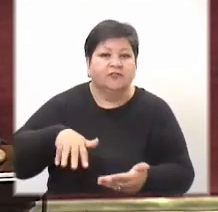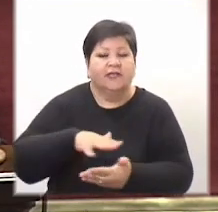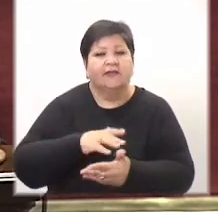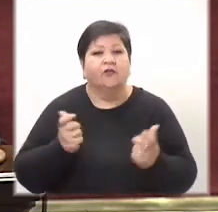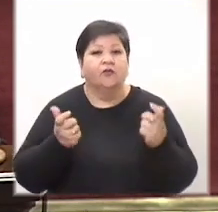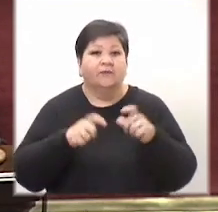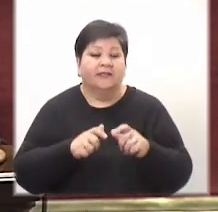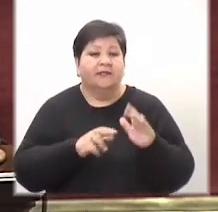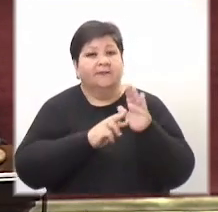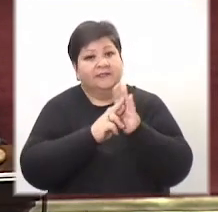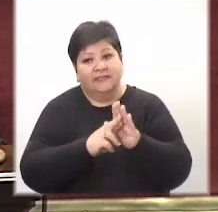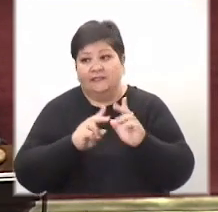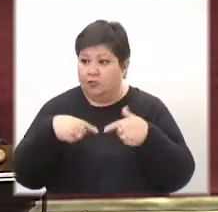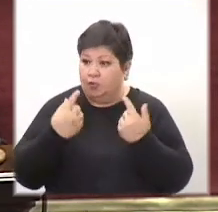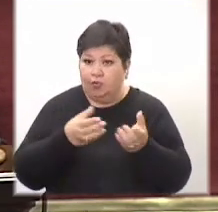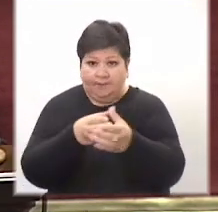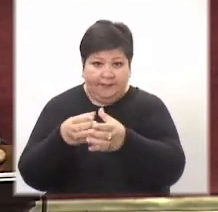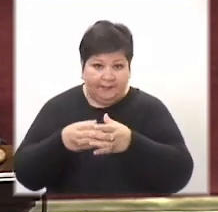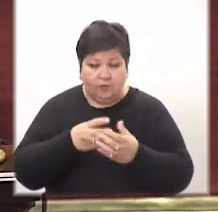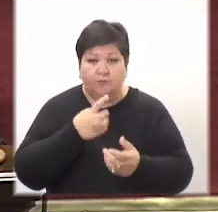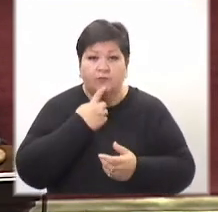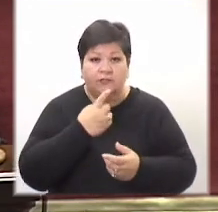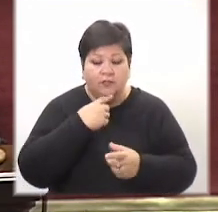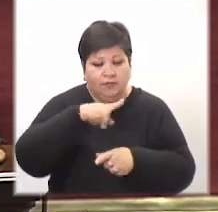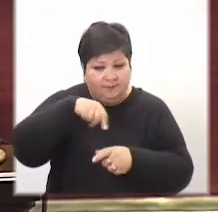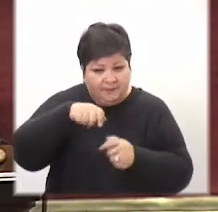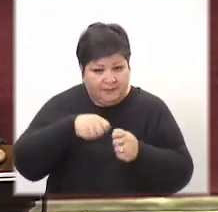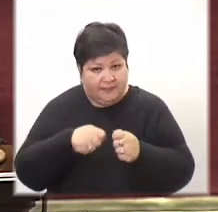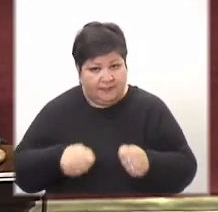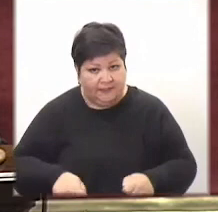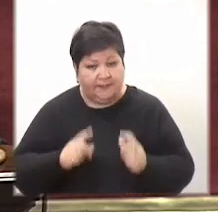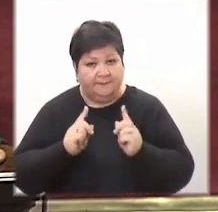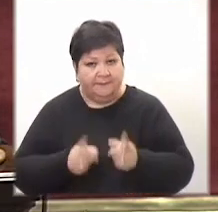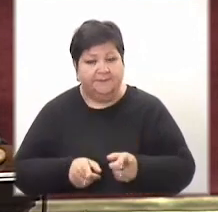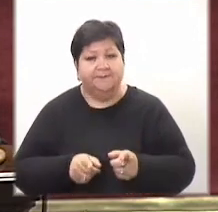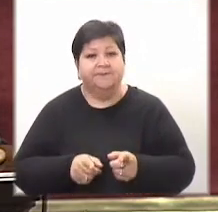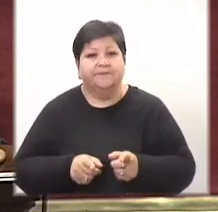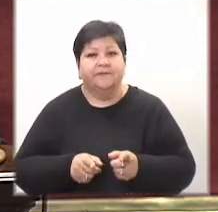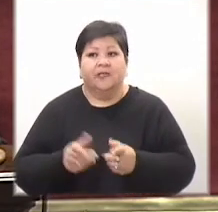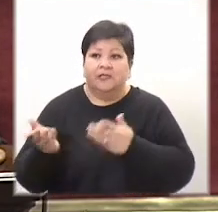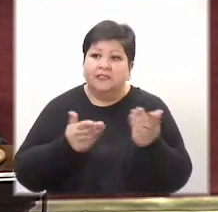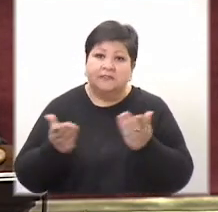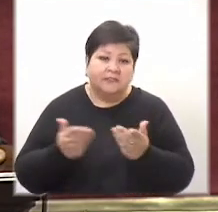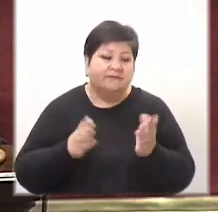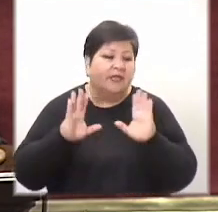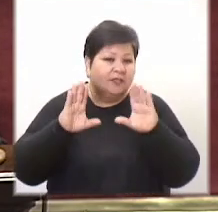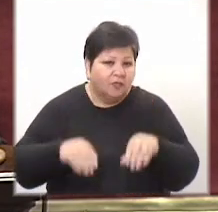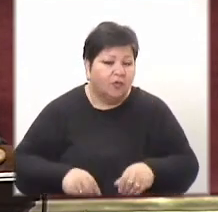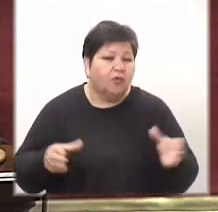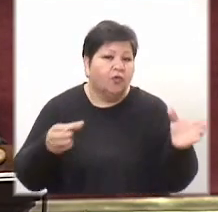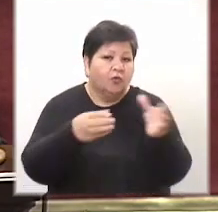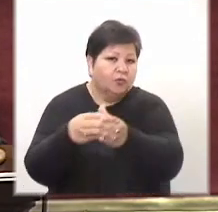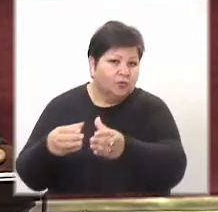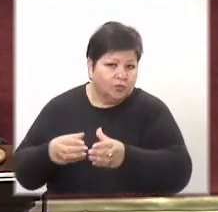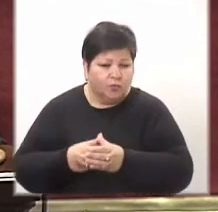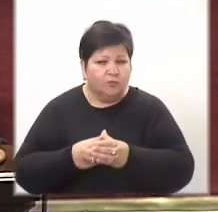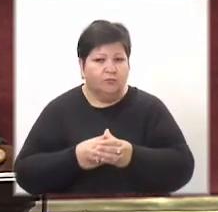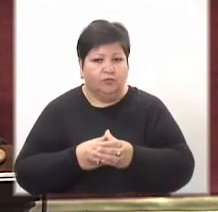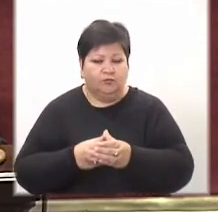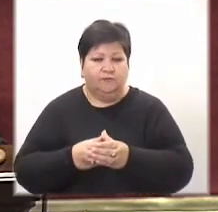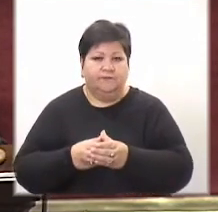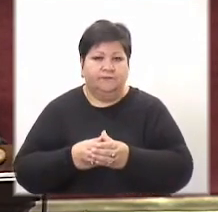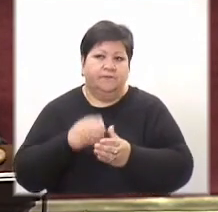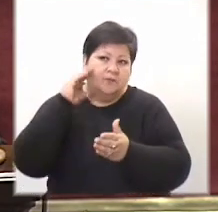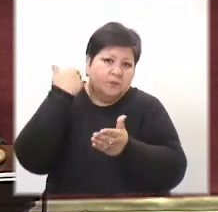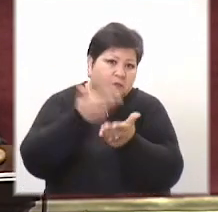integrado con representantes de todos los partidos políticos del PIT-CNT, y la cual recibió todas las delegaciones sociales y ciudadanas con sus